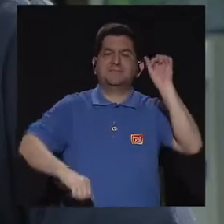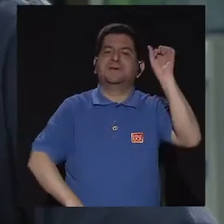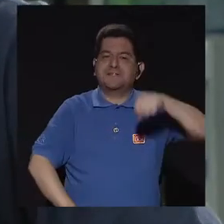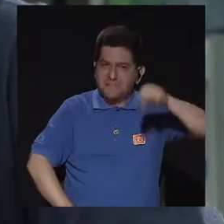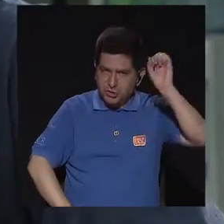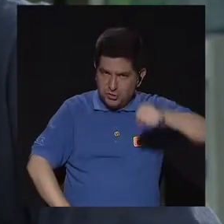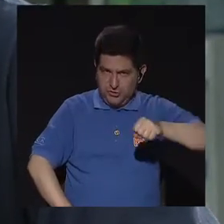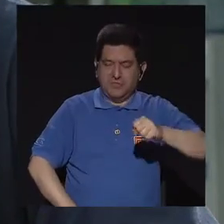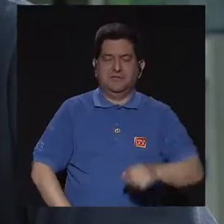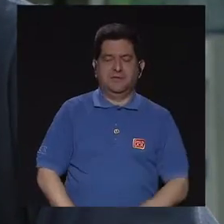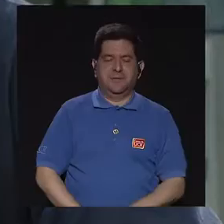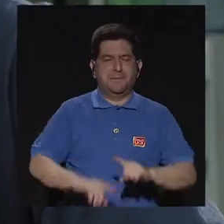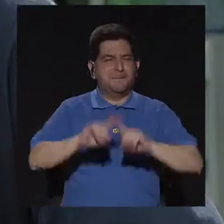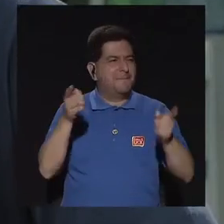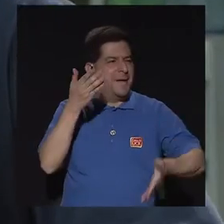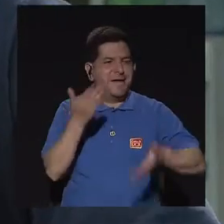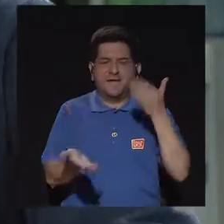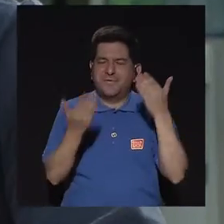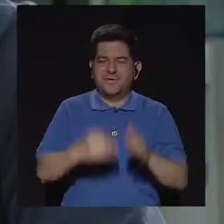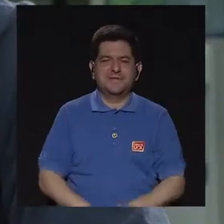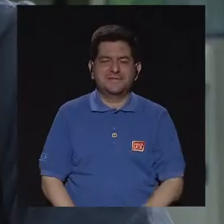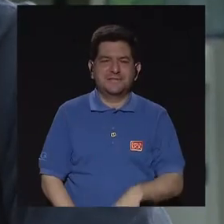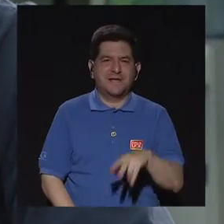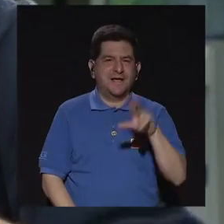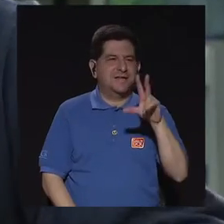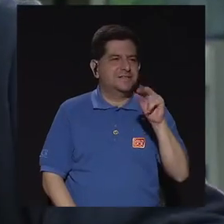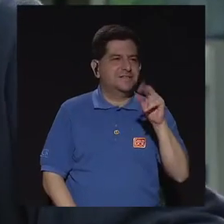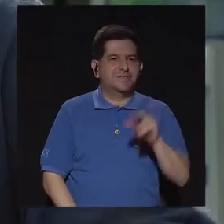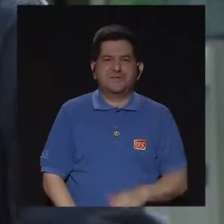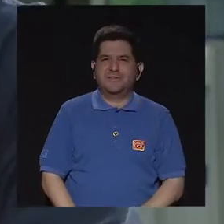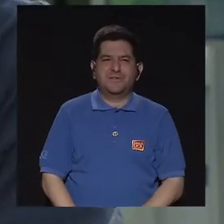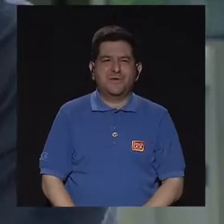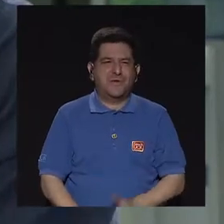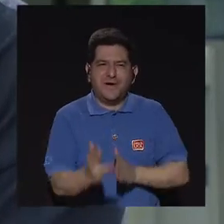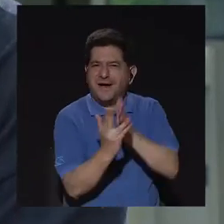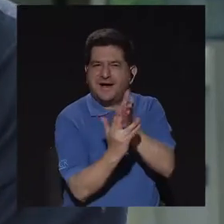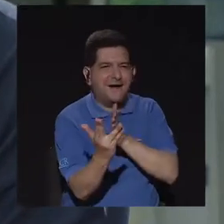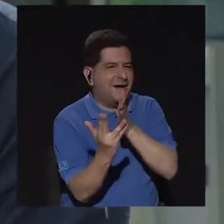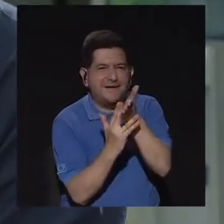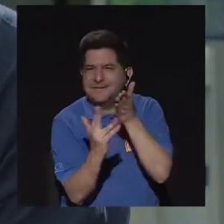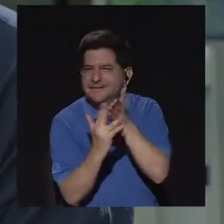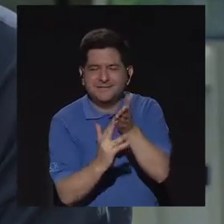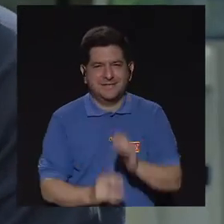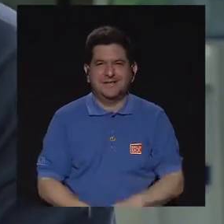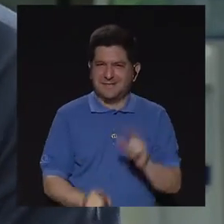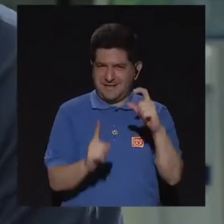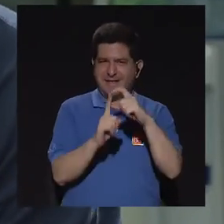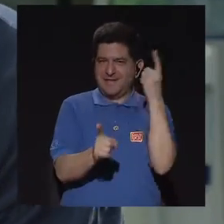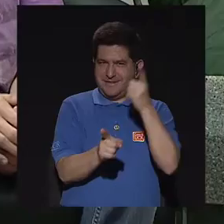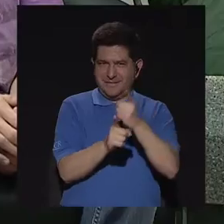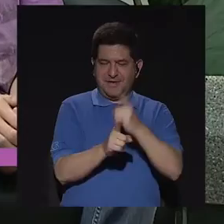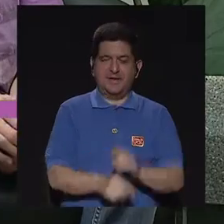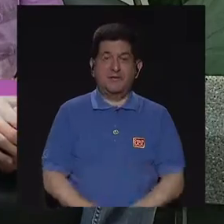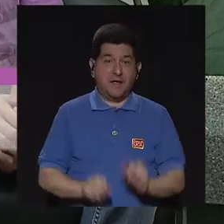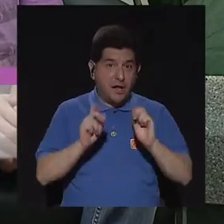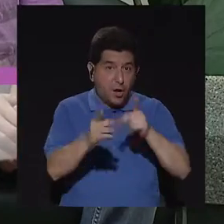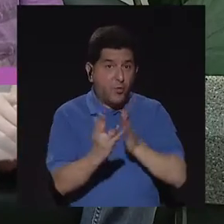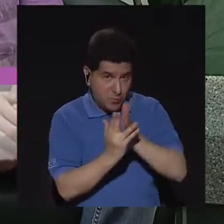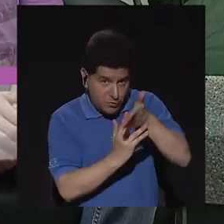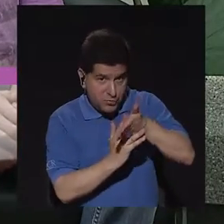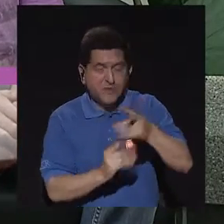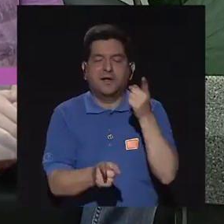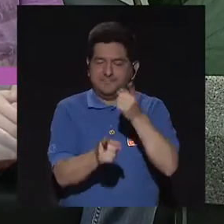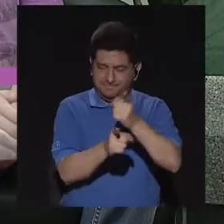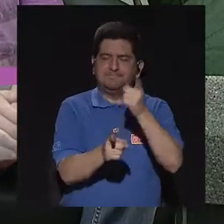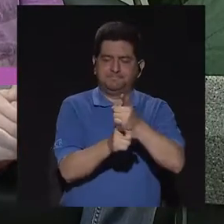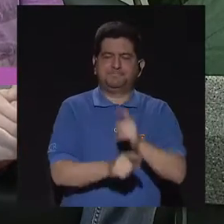pero no están como disponibles. Existen, pero no están tan accesibles, es la palabra. Están al alcance. Al alcance